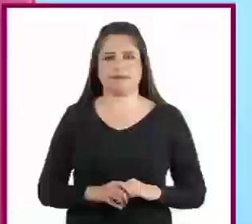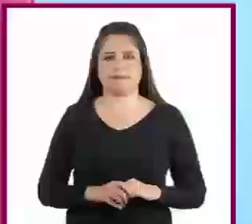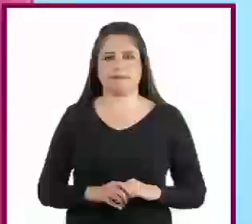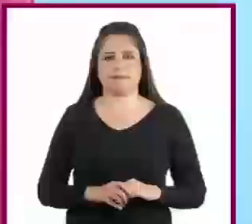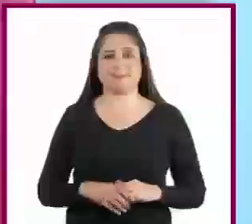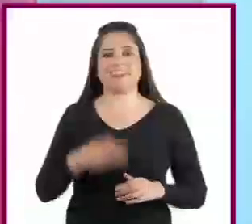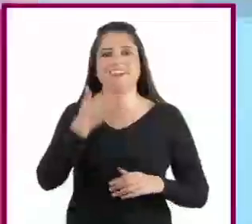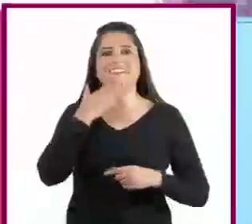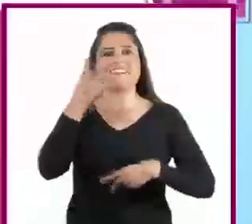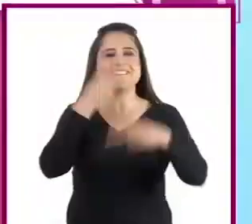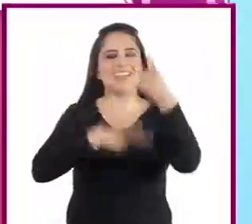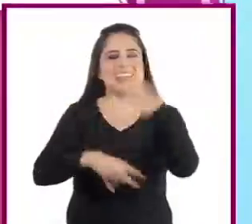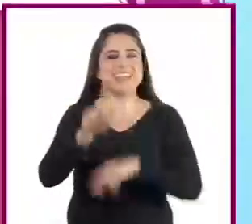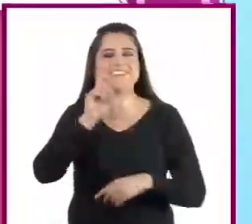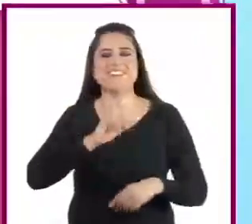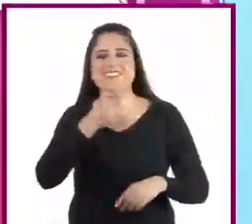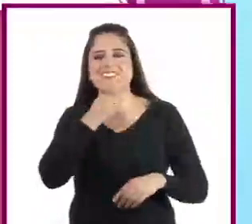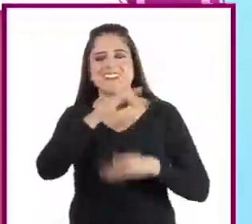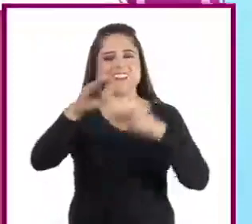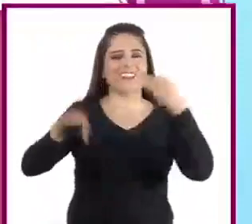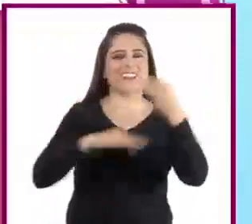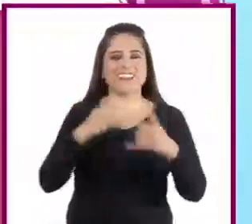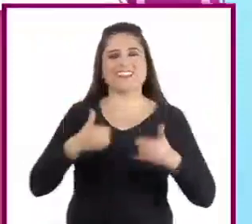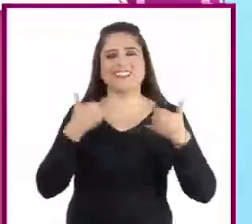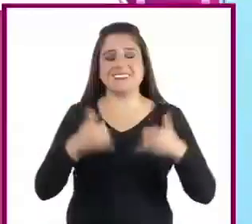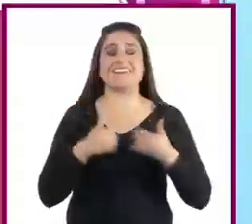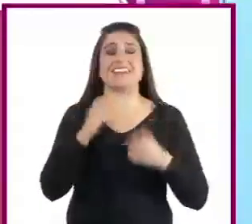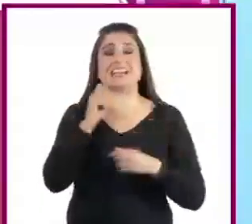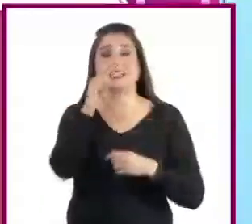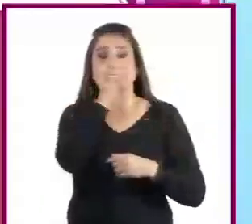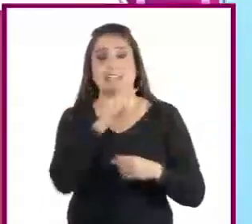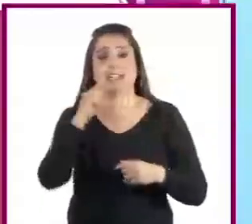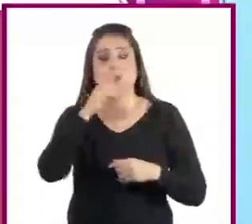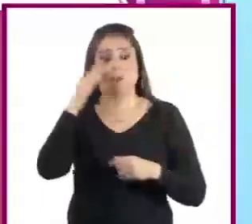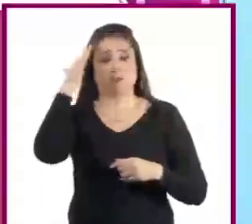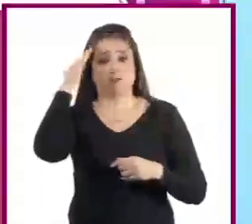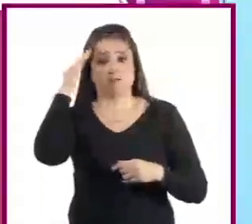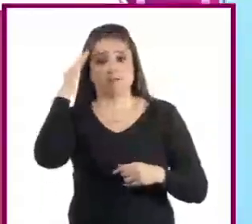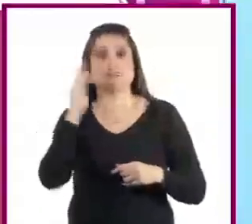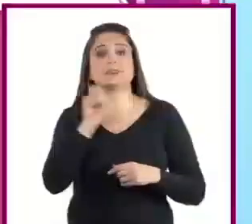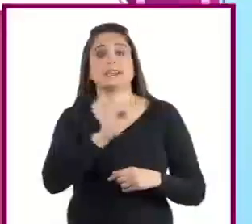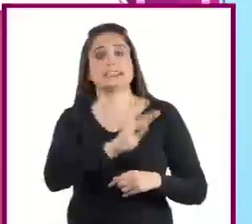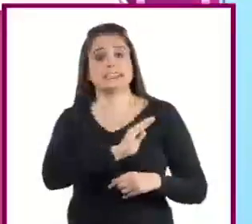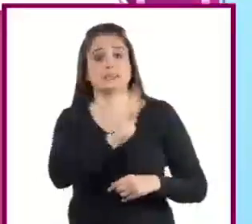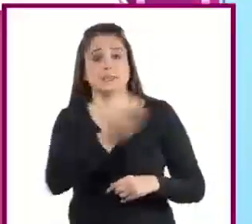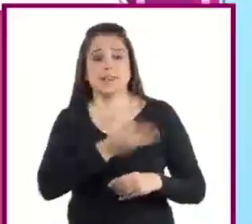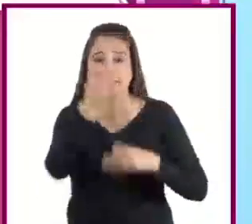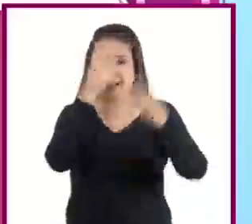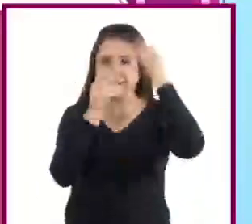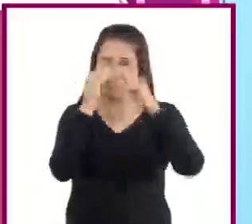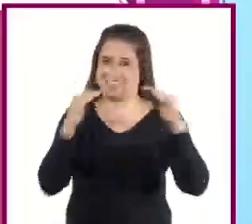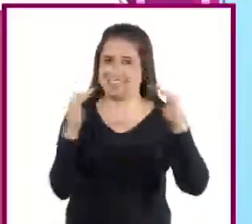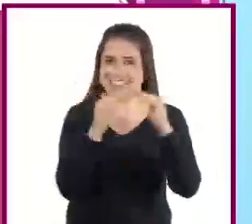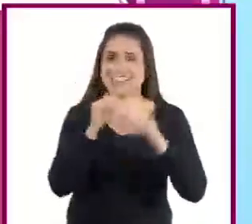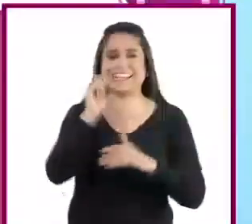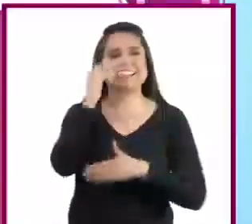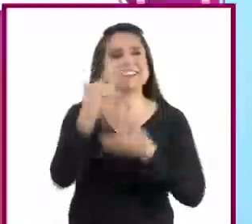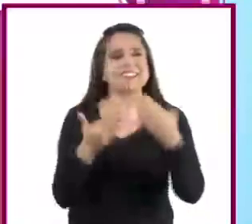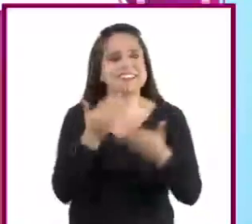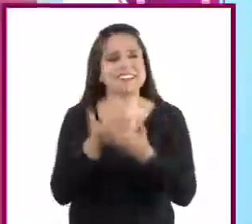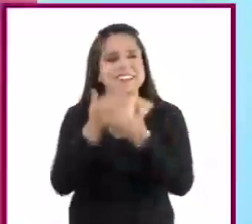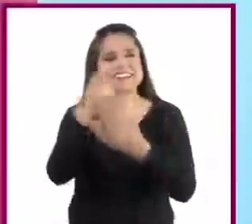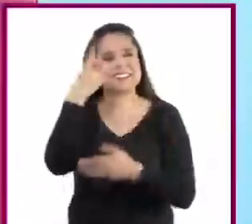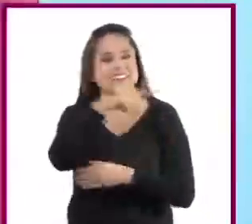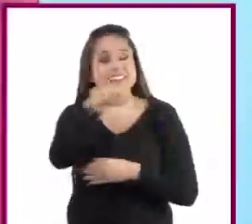Sean bienvenidas y bienvenidos a una sesión más de la asignatura Lengua Materna Español por Aprende en Casa, una propuesta creada para